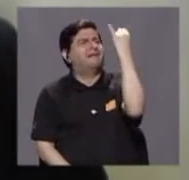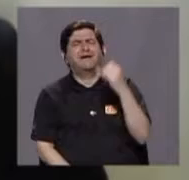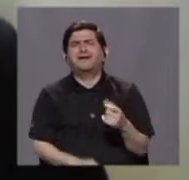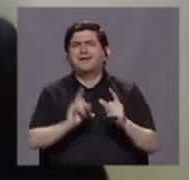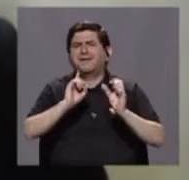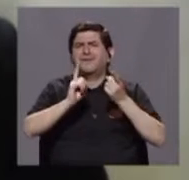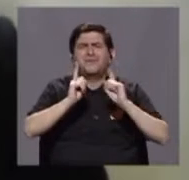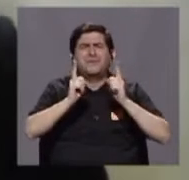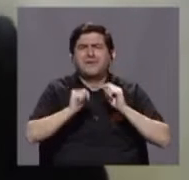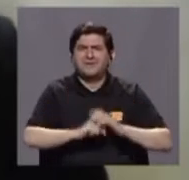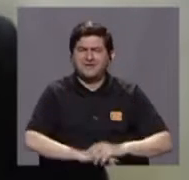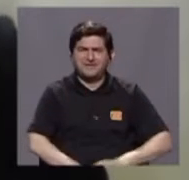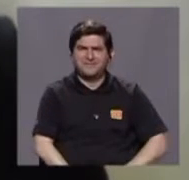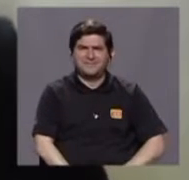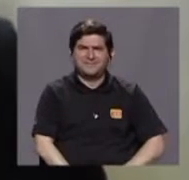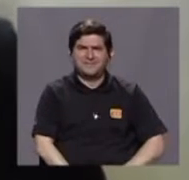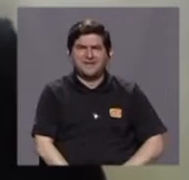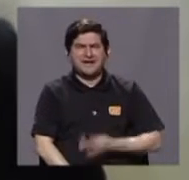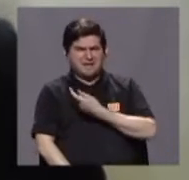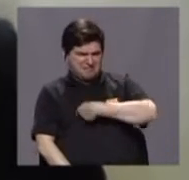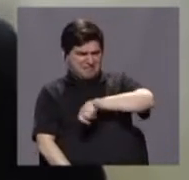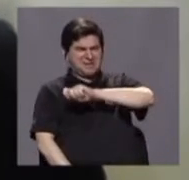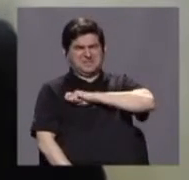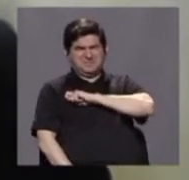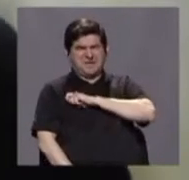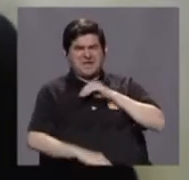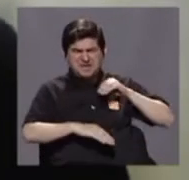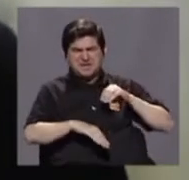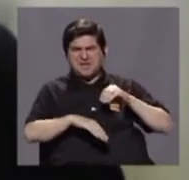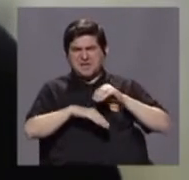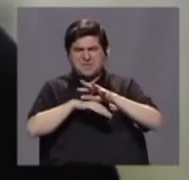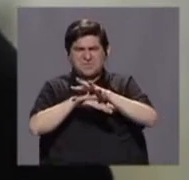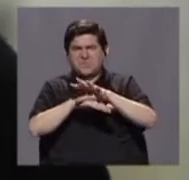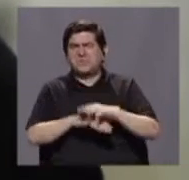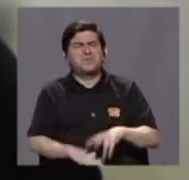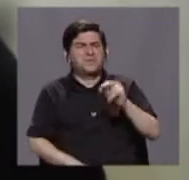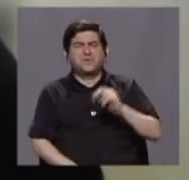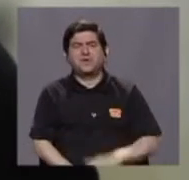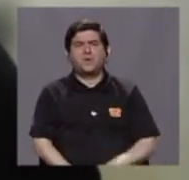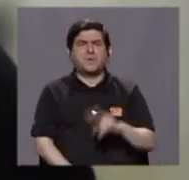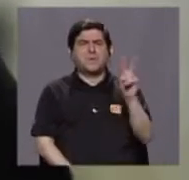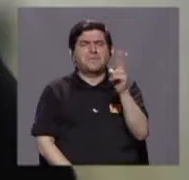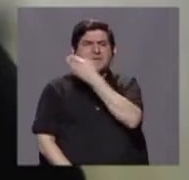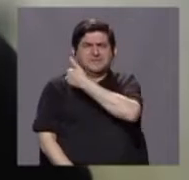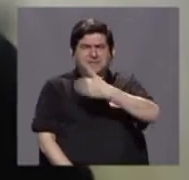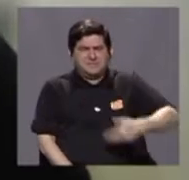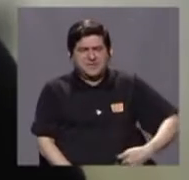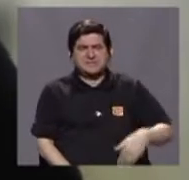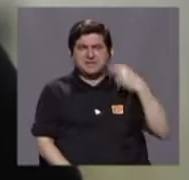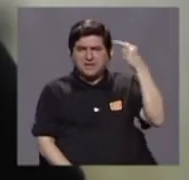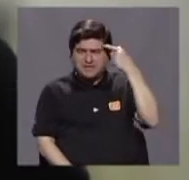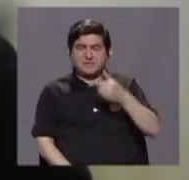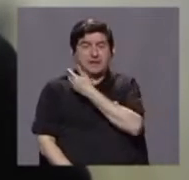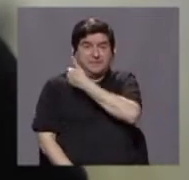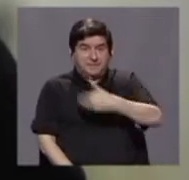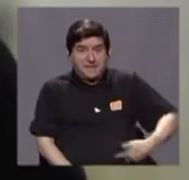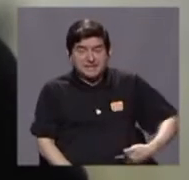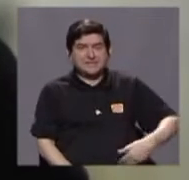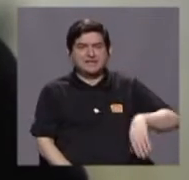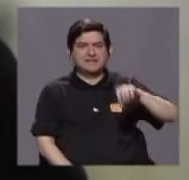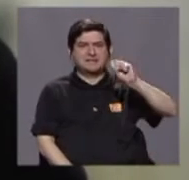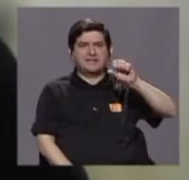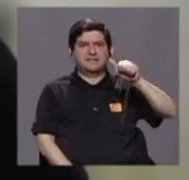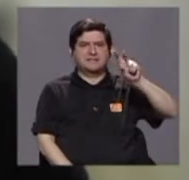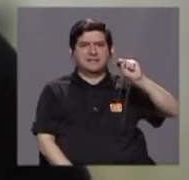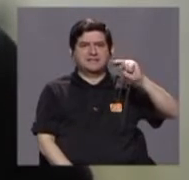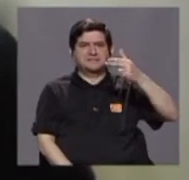de que España no sería contaminada. La vicepresidenta del gobierno, el presidente Sánchez intentaban